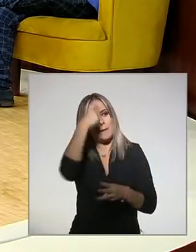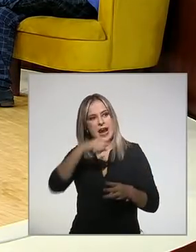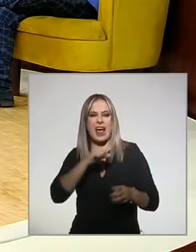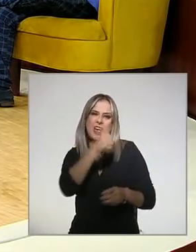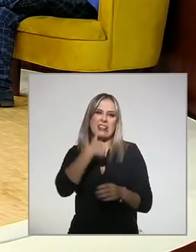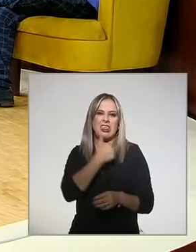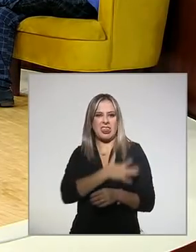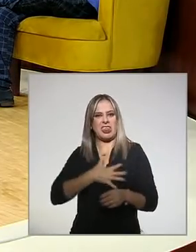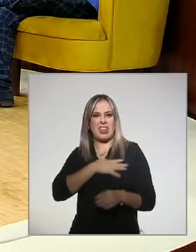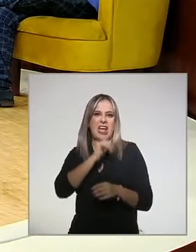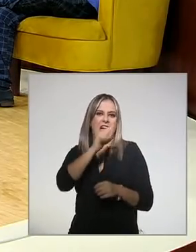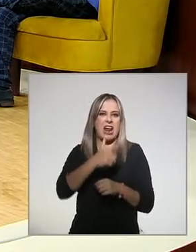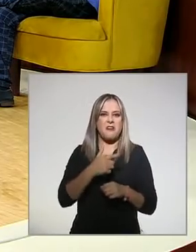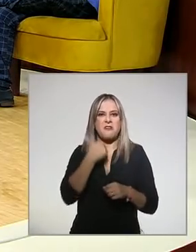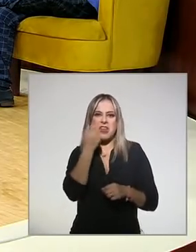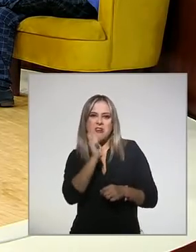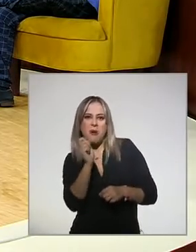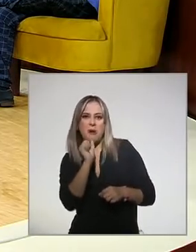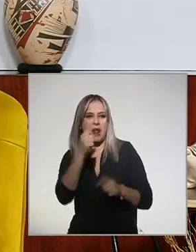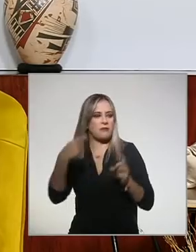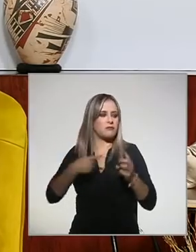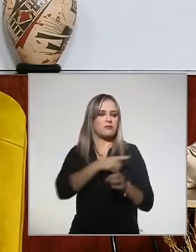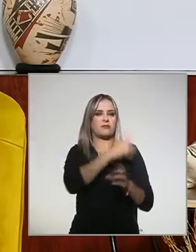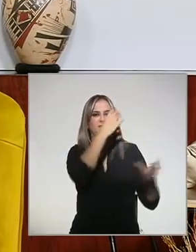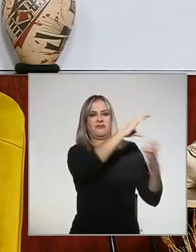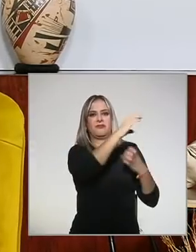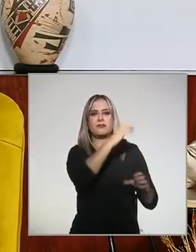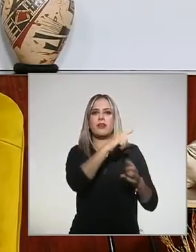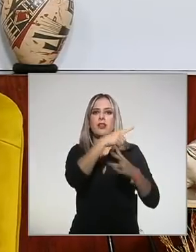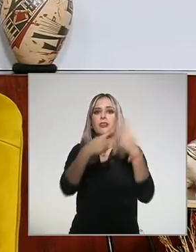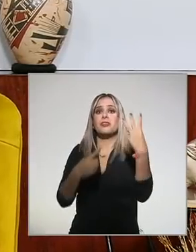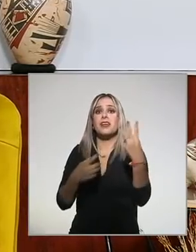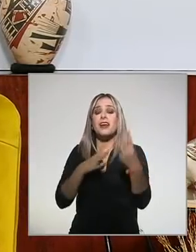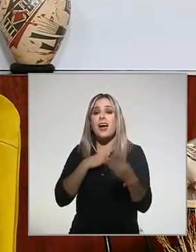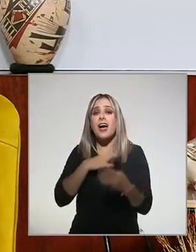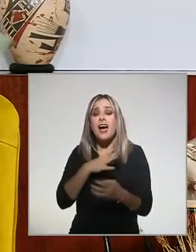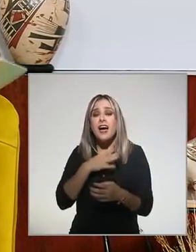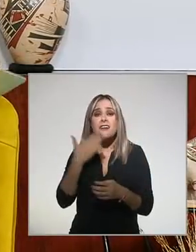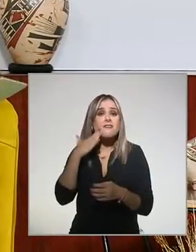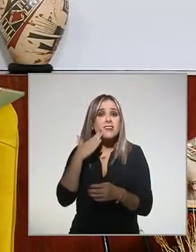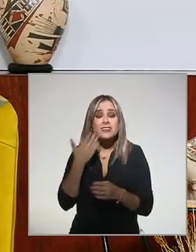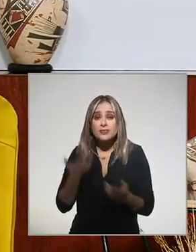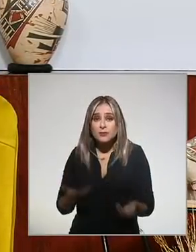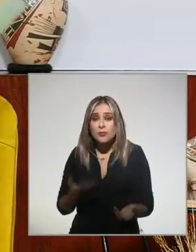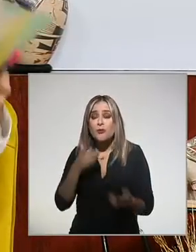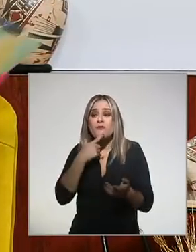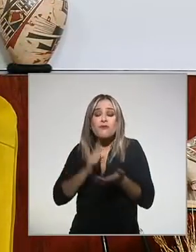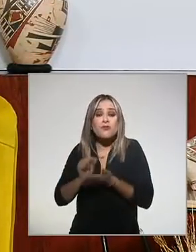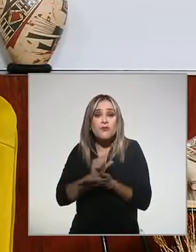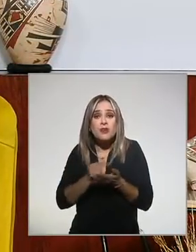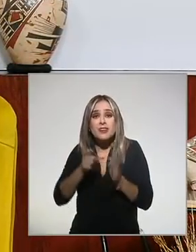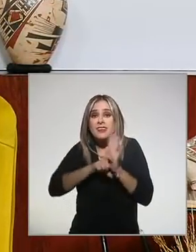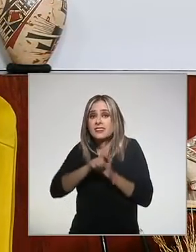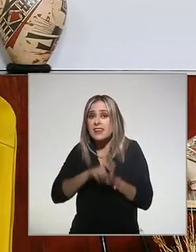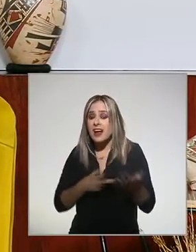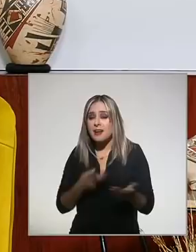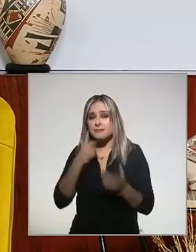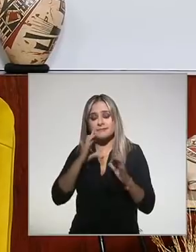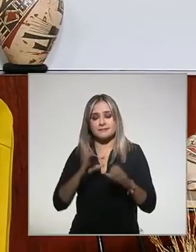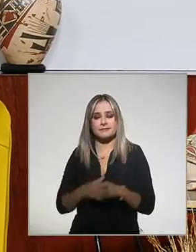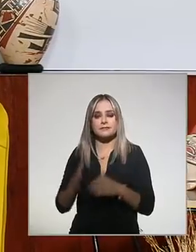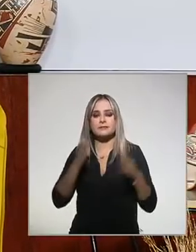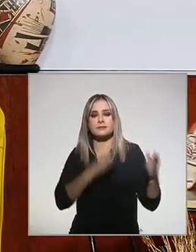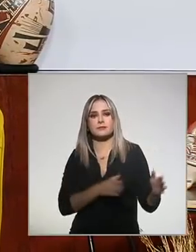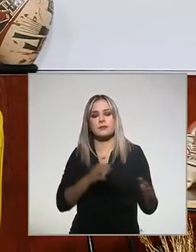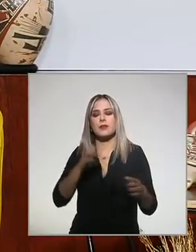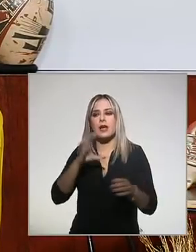Exactamente, ¿no? Sí, totalmente. Y ahora algo que también me llama mucho la atención que estamos viendo en estas entrevistas, más adelante tenemos también entrevistas con otros adolescentes y va a